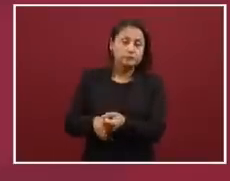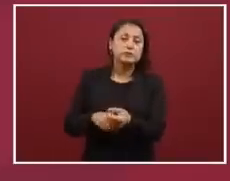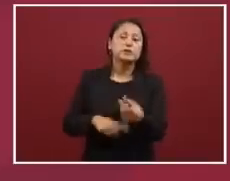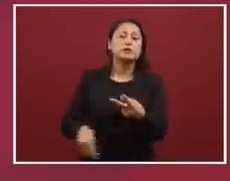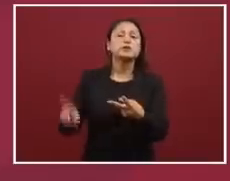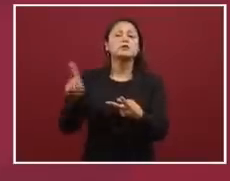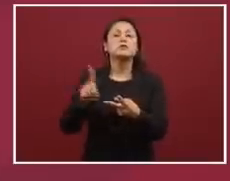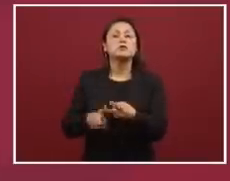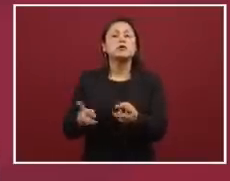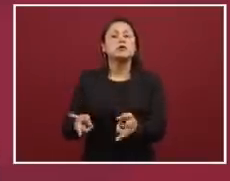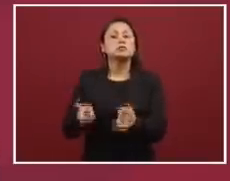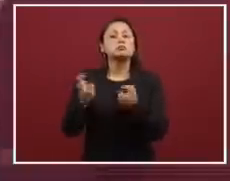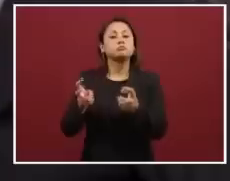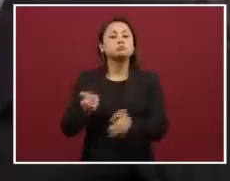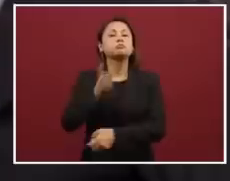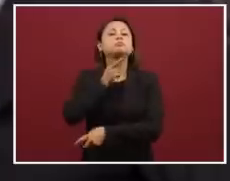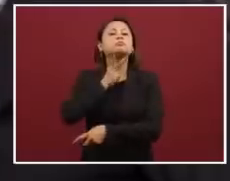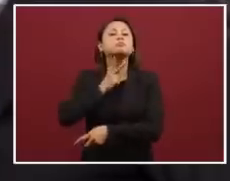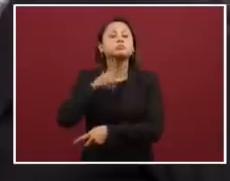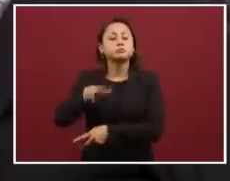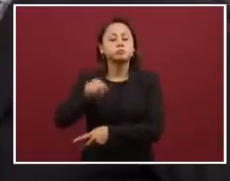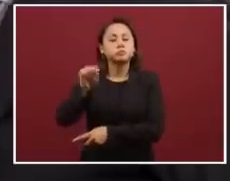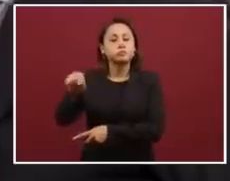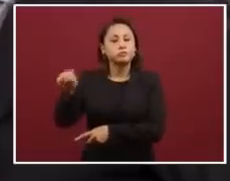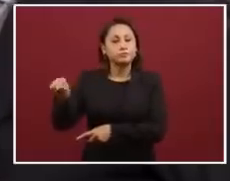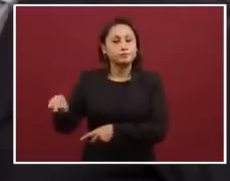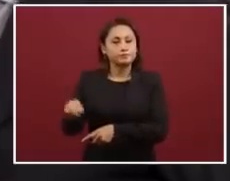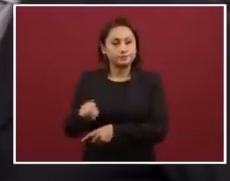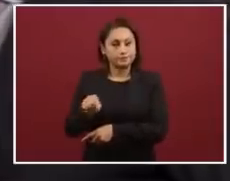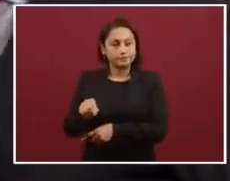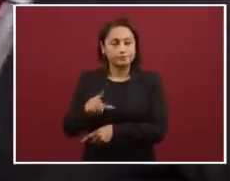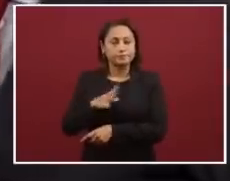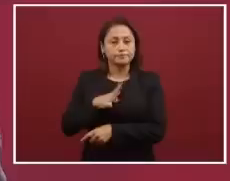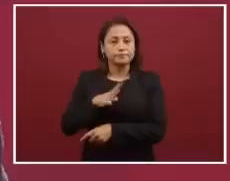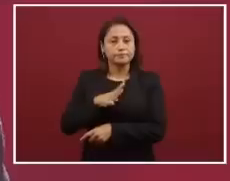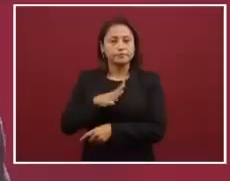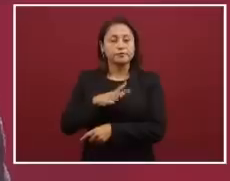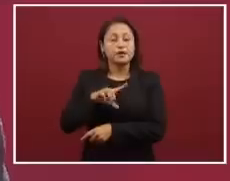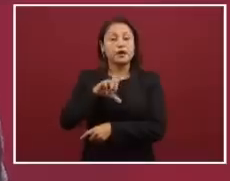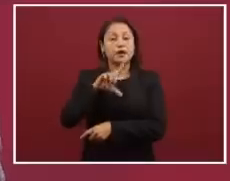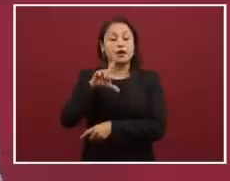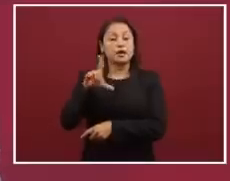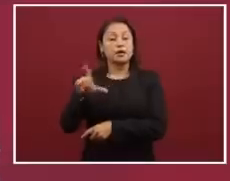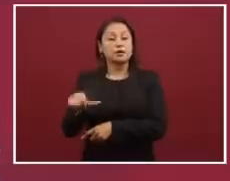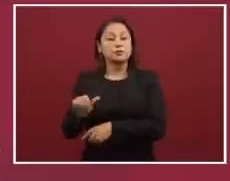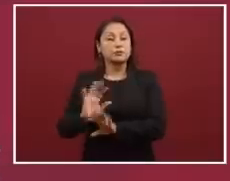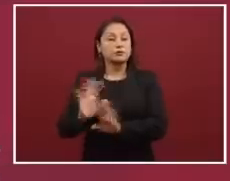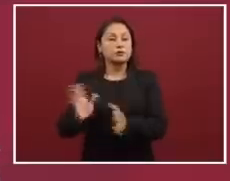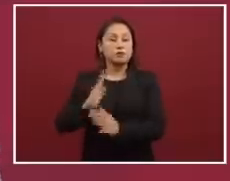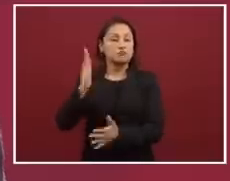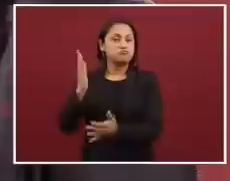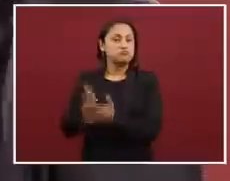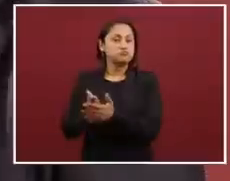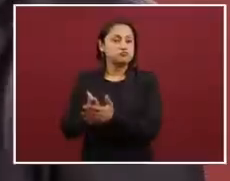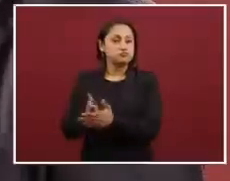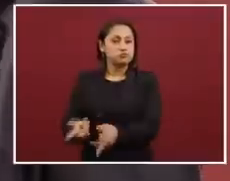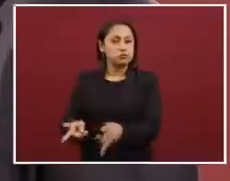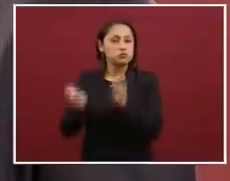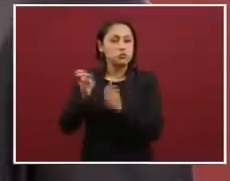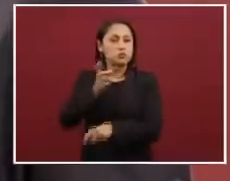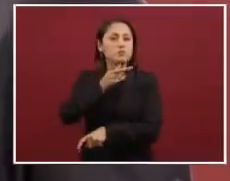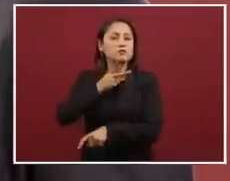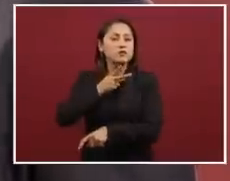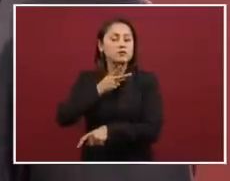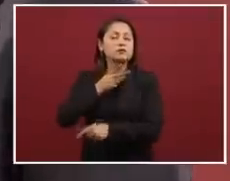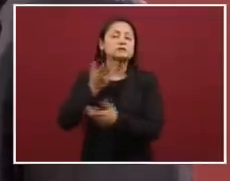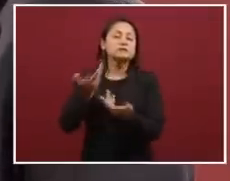el comercio del huachicol. Cuando se logra detener eso, algunas bandas empiezan a